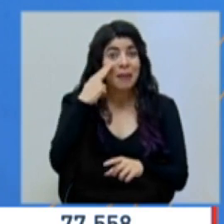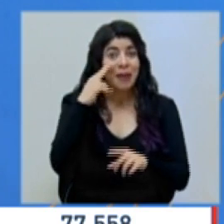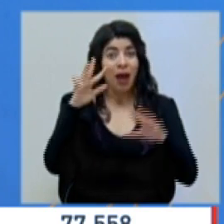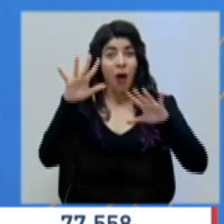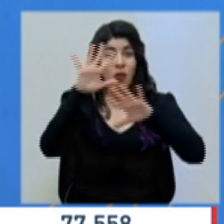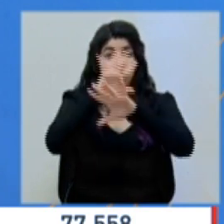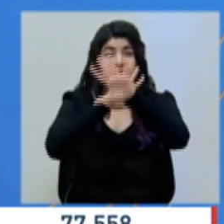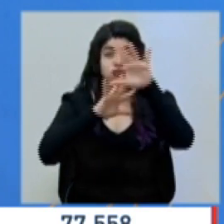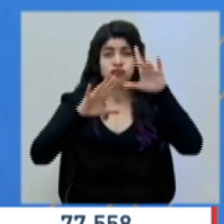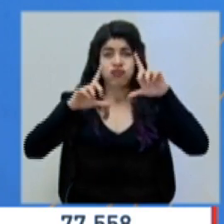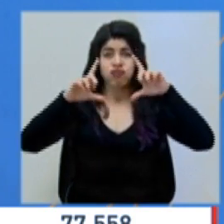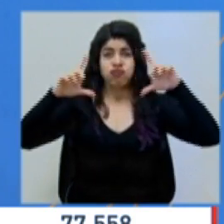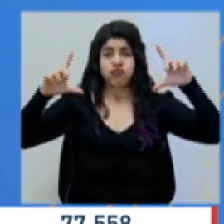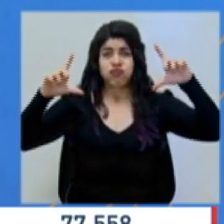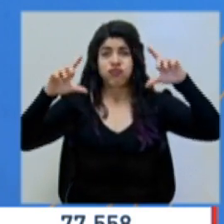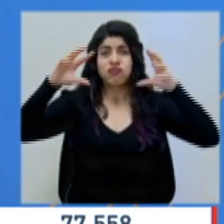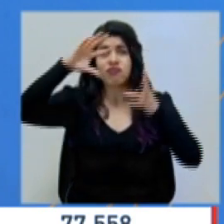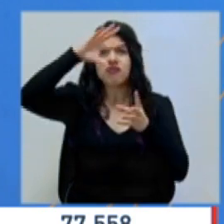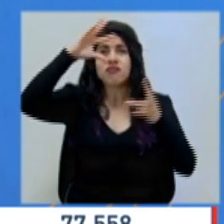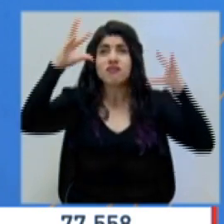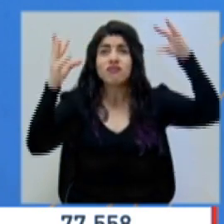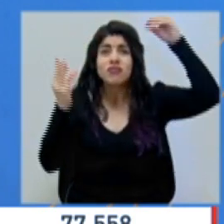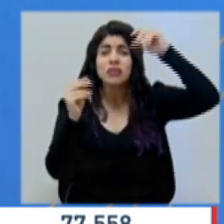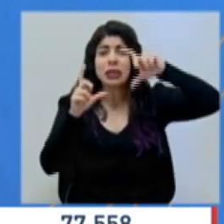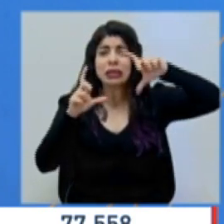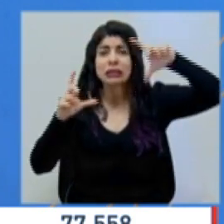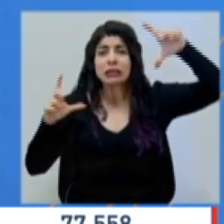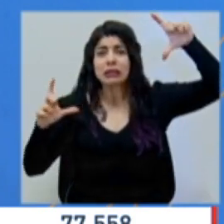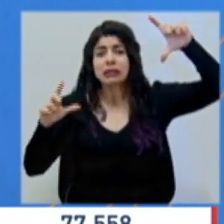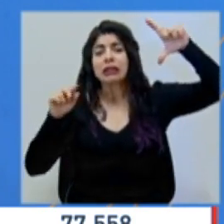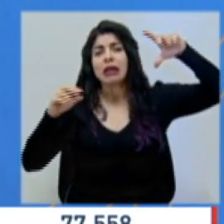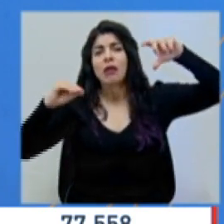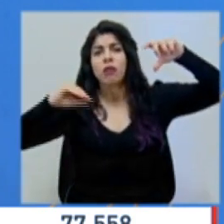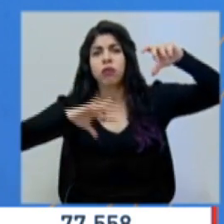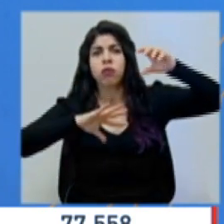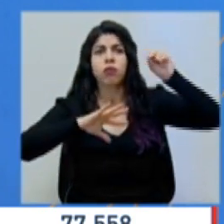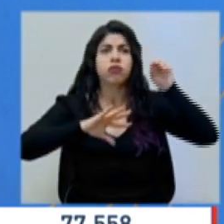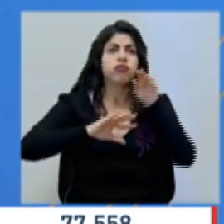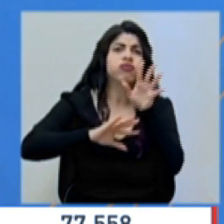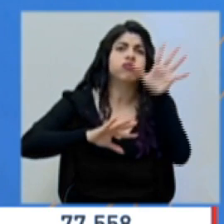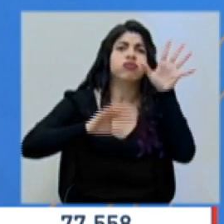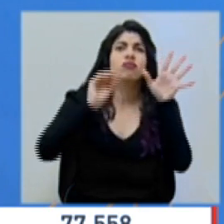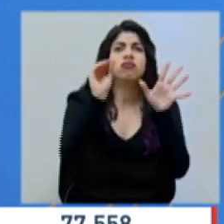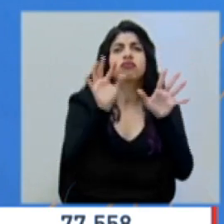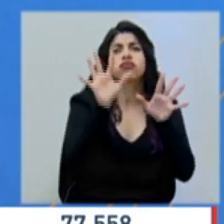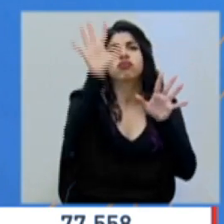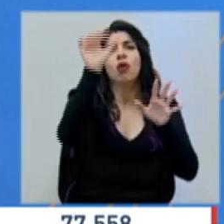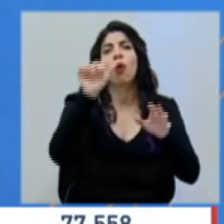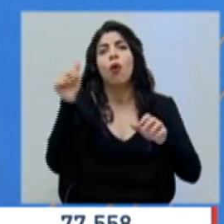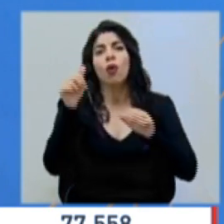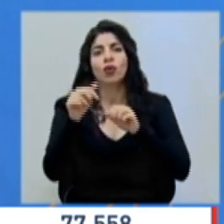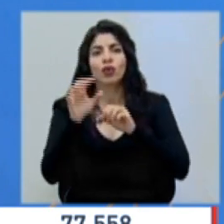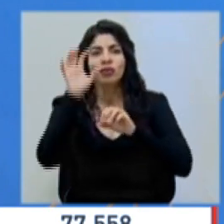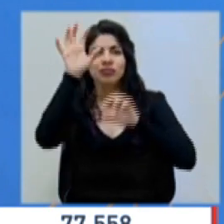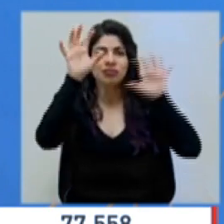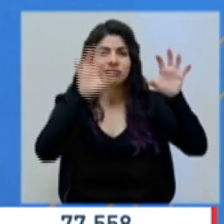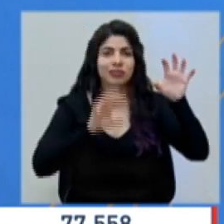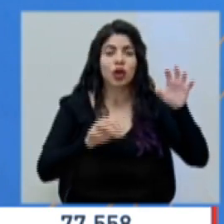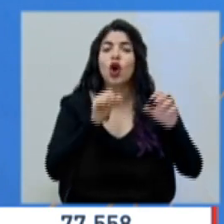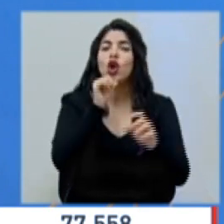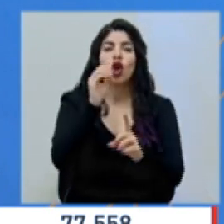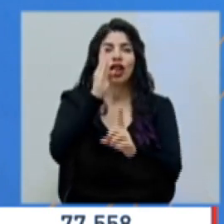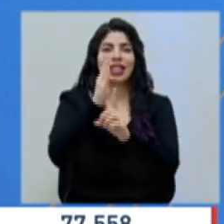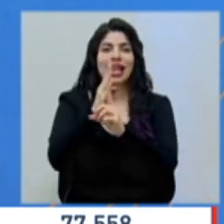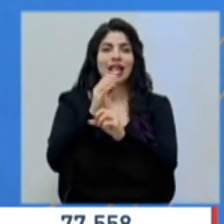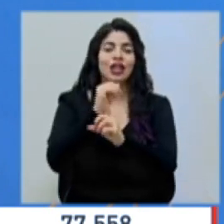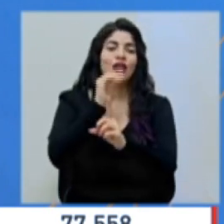sistema y sus bandas asociadas pues han provocado este tipo de efectos indirectos, y evidentemente con efecto indirecto